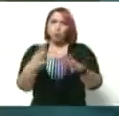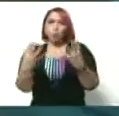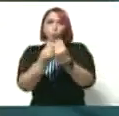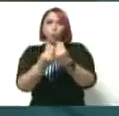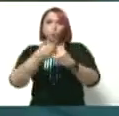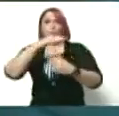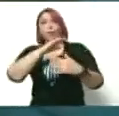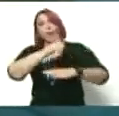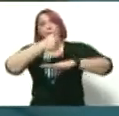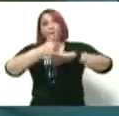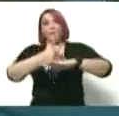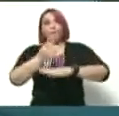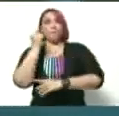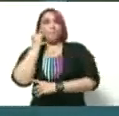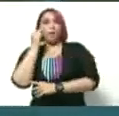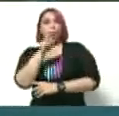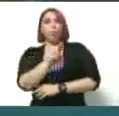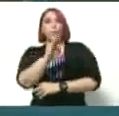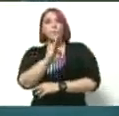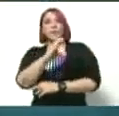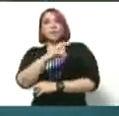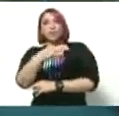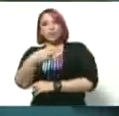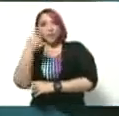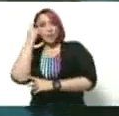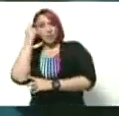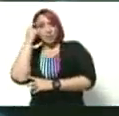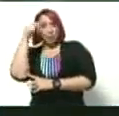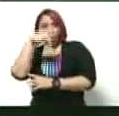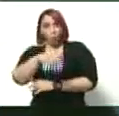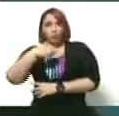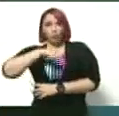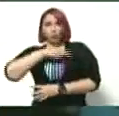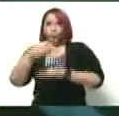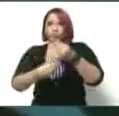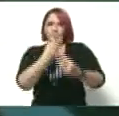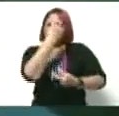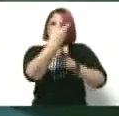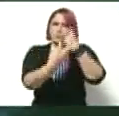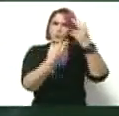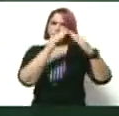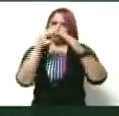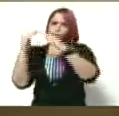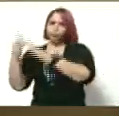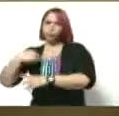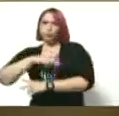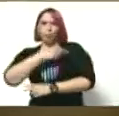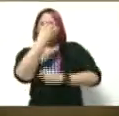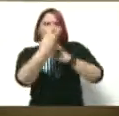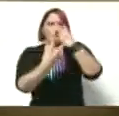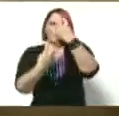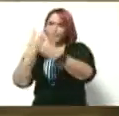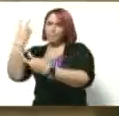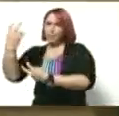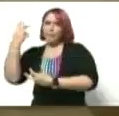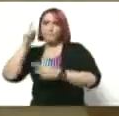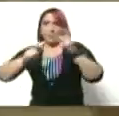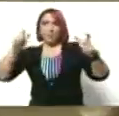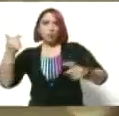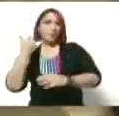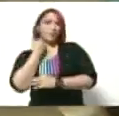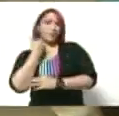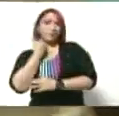che a la señora lucy a lima que en el día de hoy realizamos un caza a casa en el cual visitamos pacientes con enfermedades